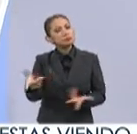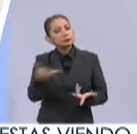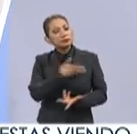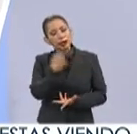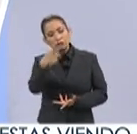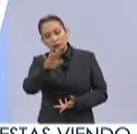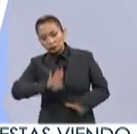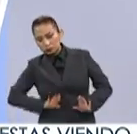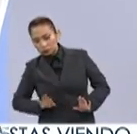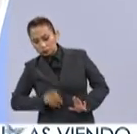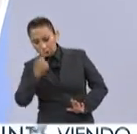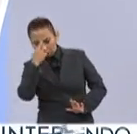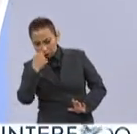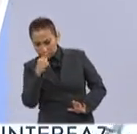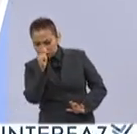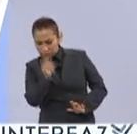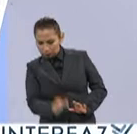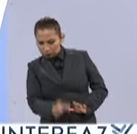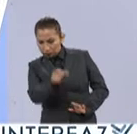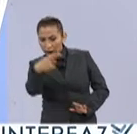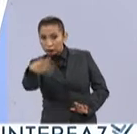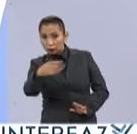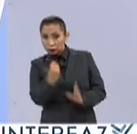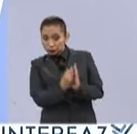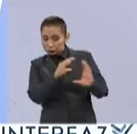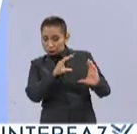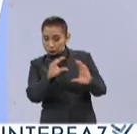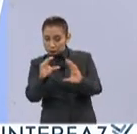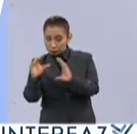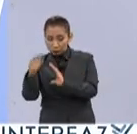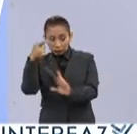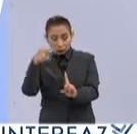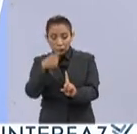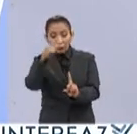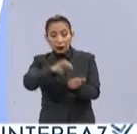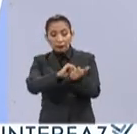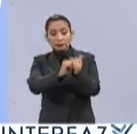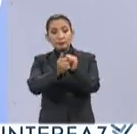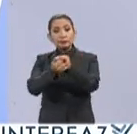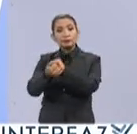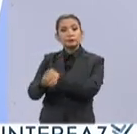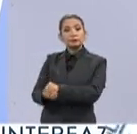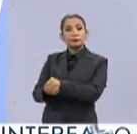tienen un perfil, la formación está orientada a formar